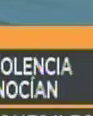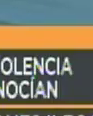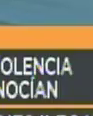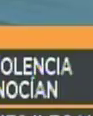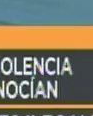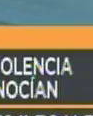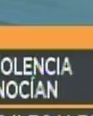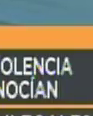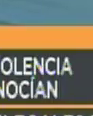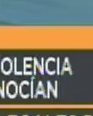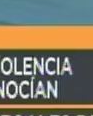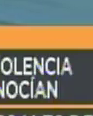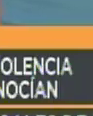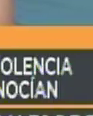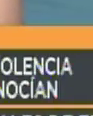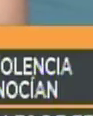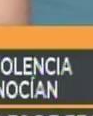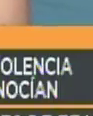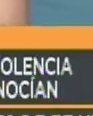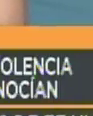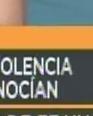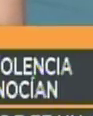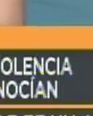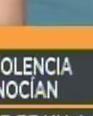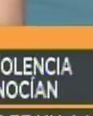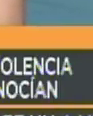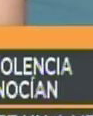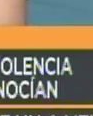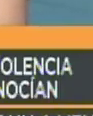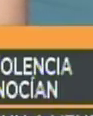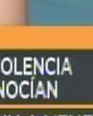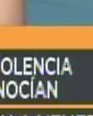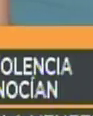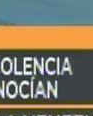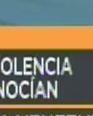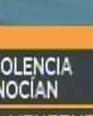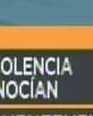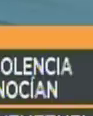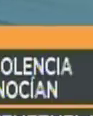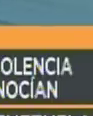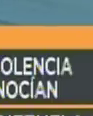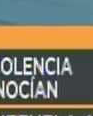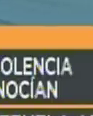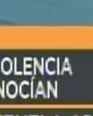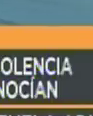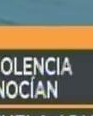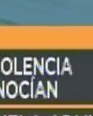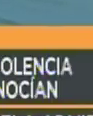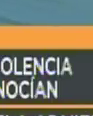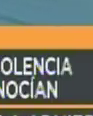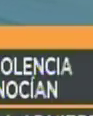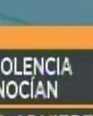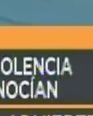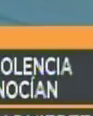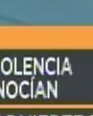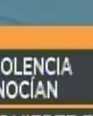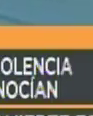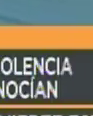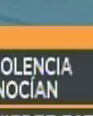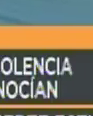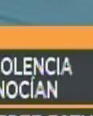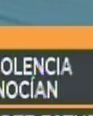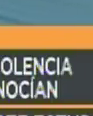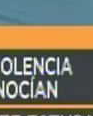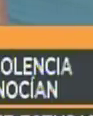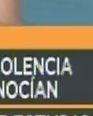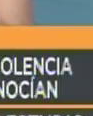¿O cómo creen ustedes que puede explicarse que exista un grupo de gobiernos o un grupo de exmandatarios que